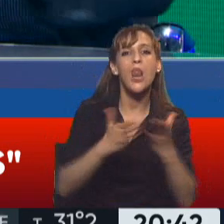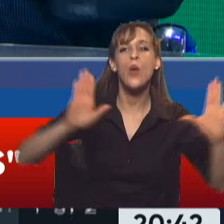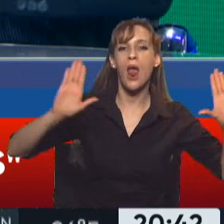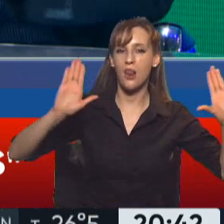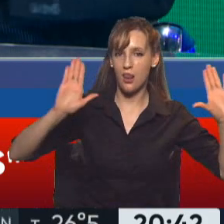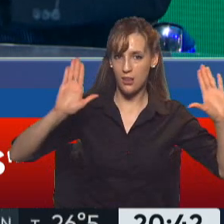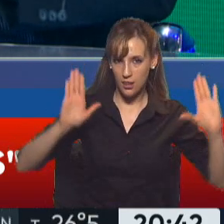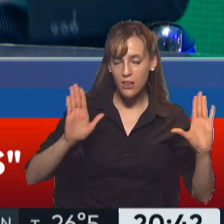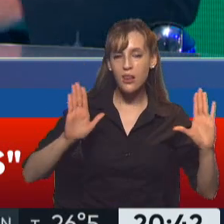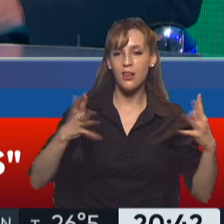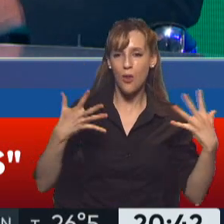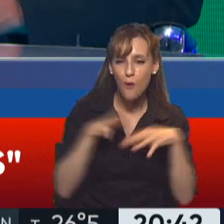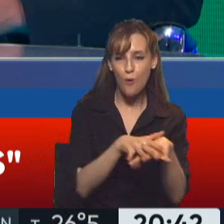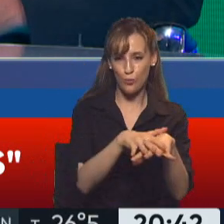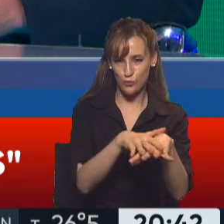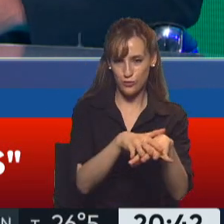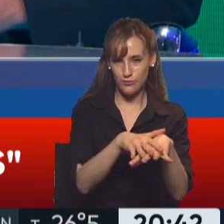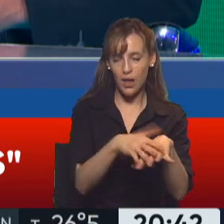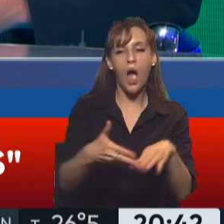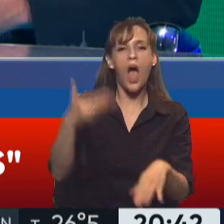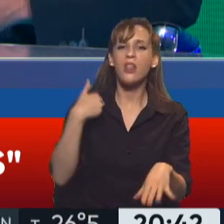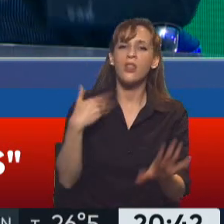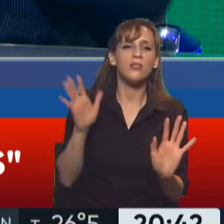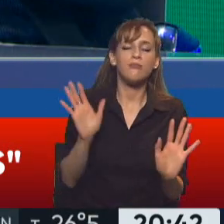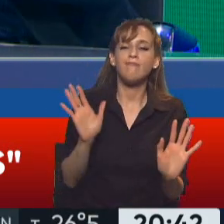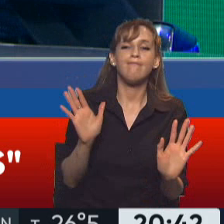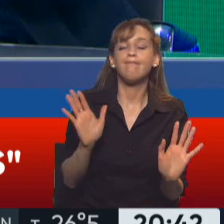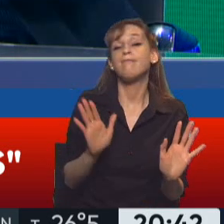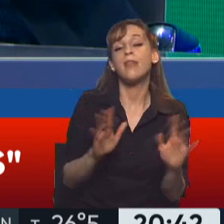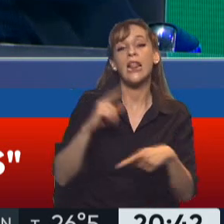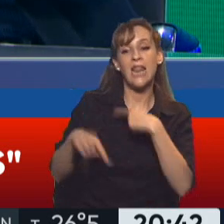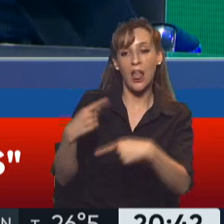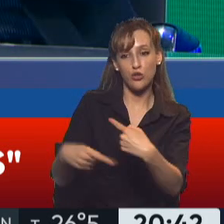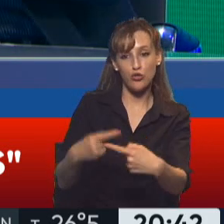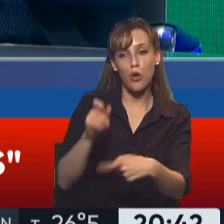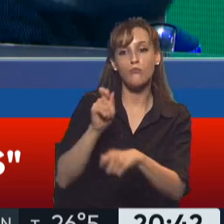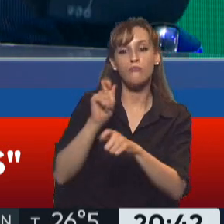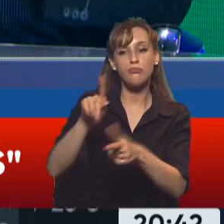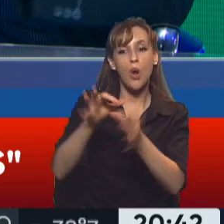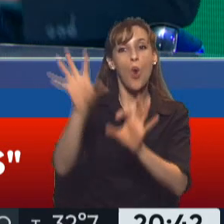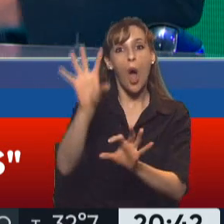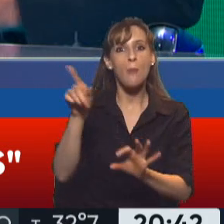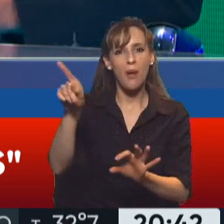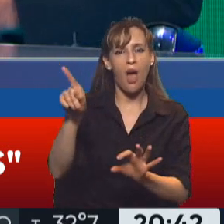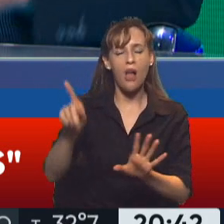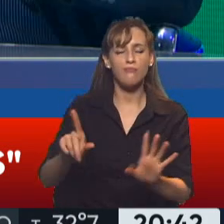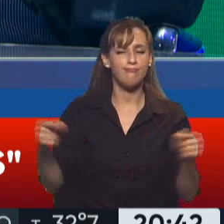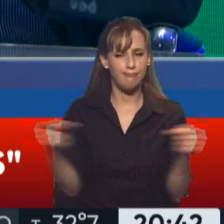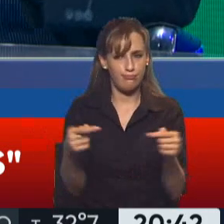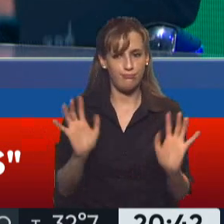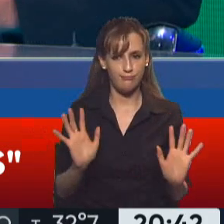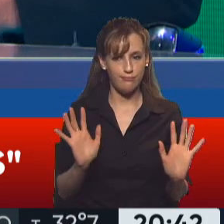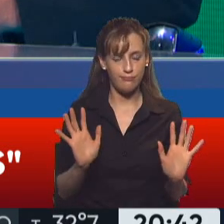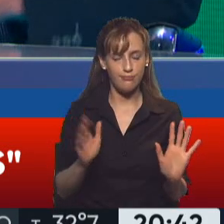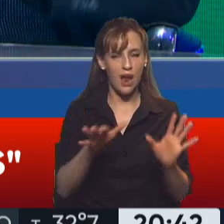democrático o se era liberal, ¿no? No había la posibilidad de ambas cosas. La tradición republicana europea era más bien contraria, eran